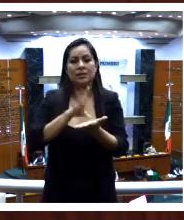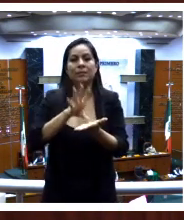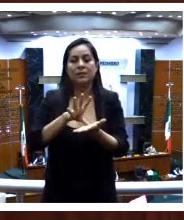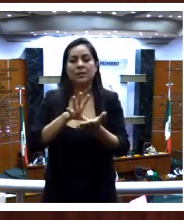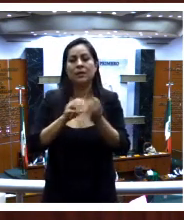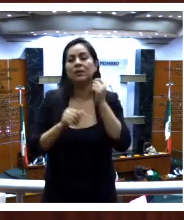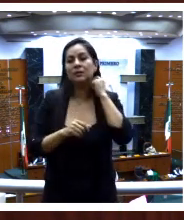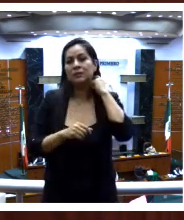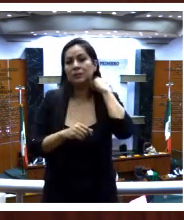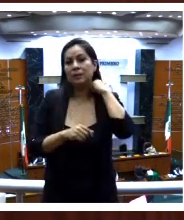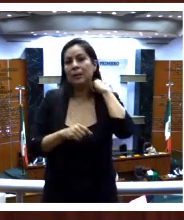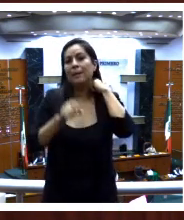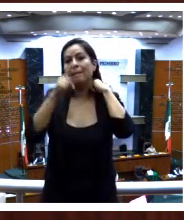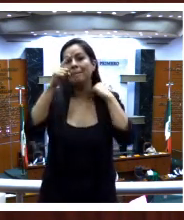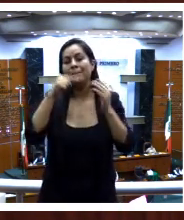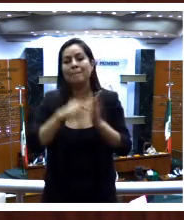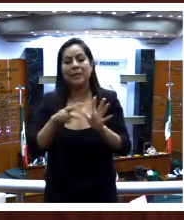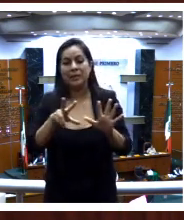discapacidades,